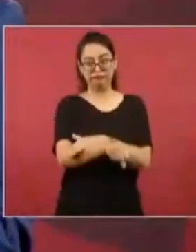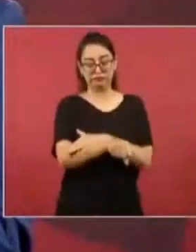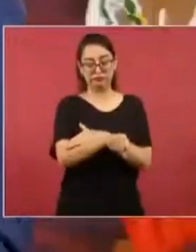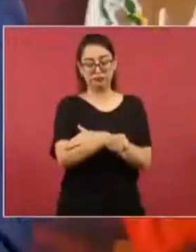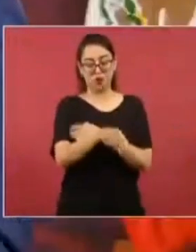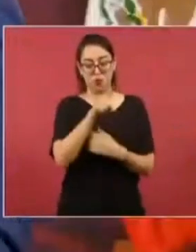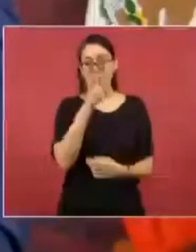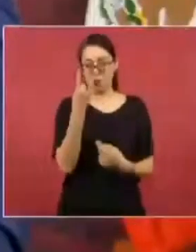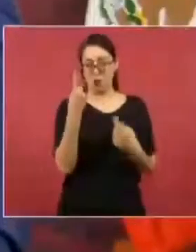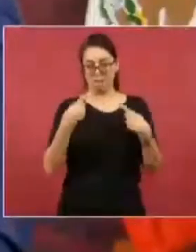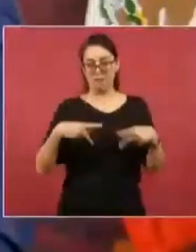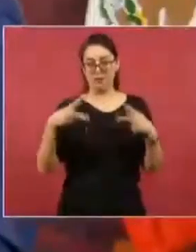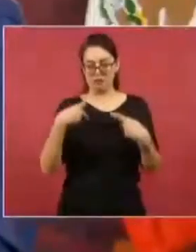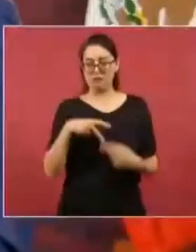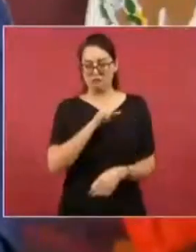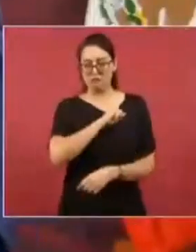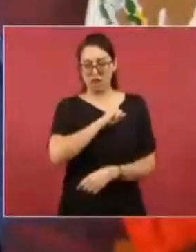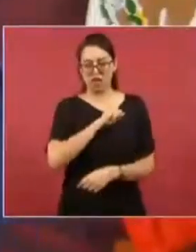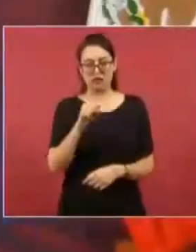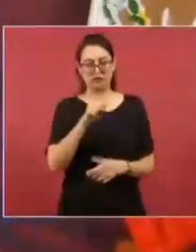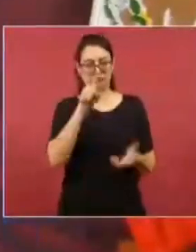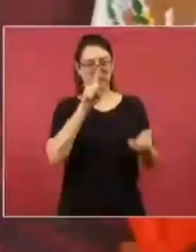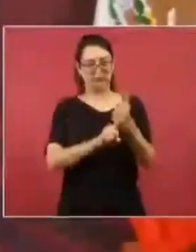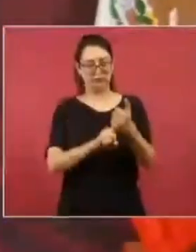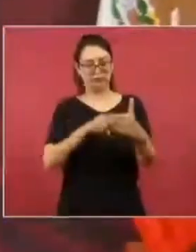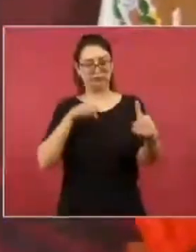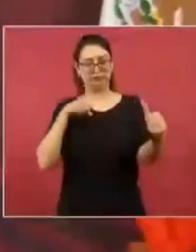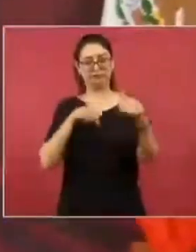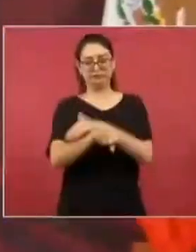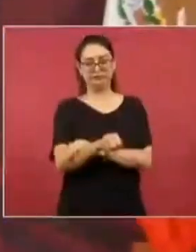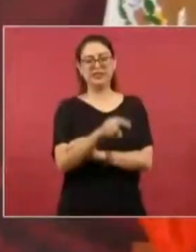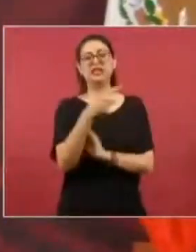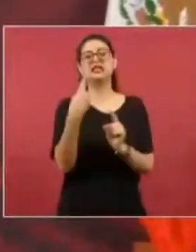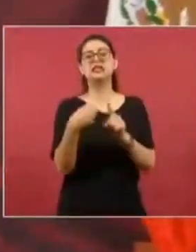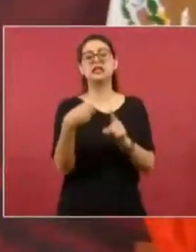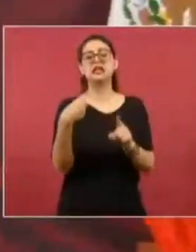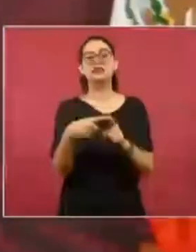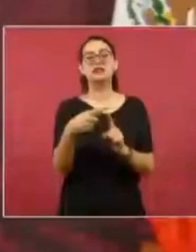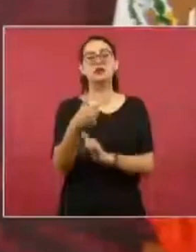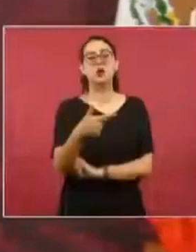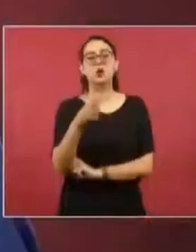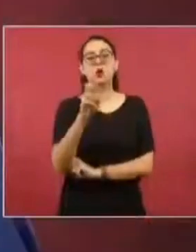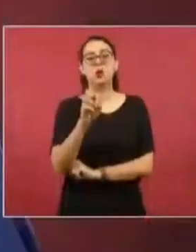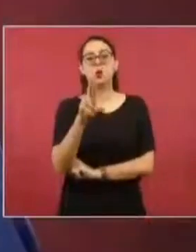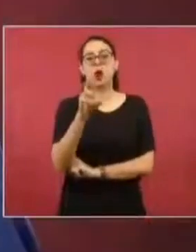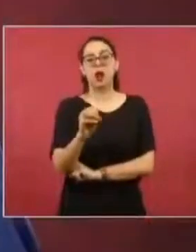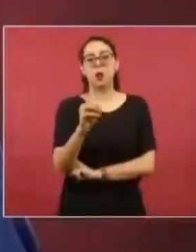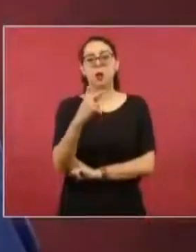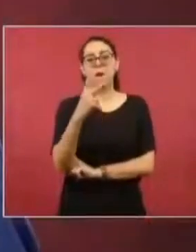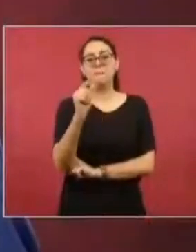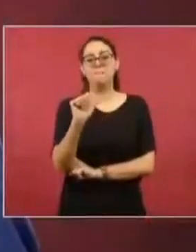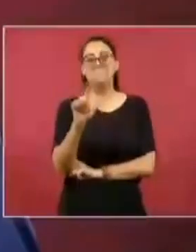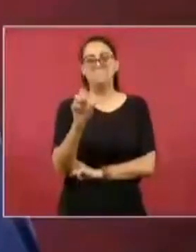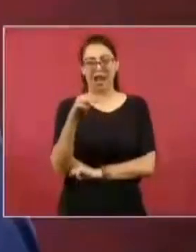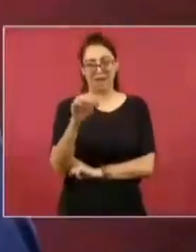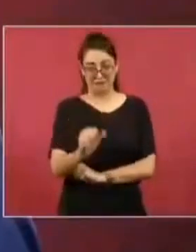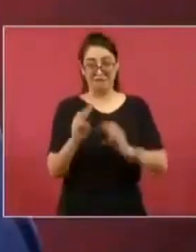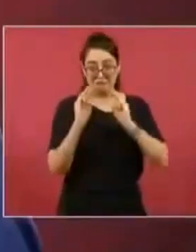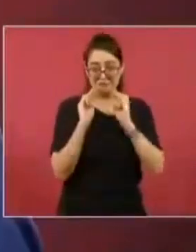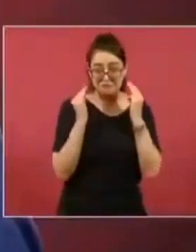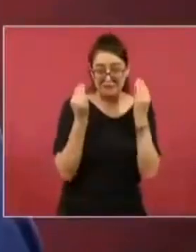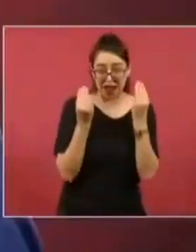llevaban los migrantes lo que se explicó el día de hoy es que primero estos este grupo de migrantes se habla que son 50